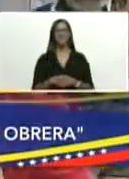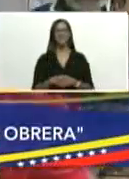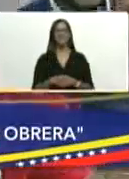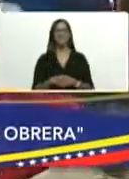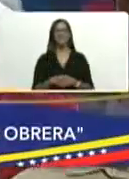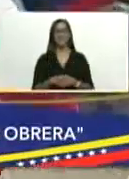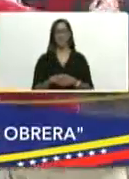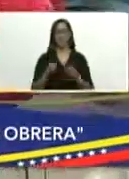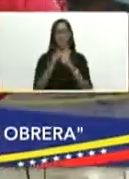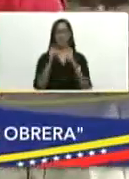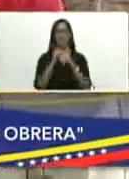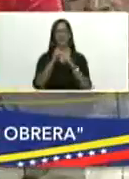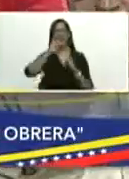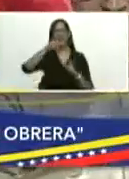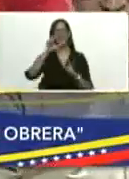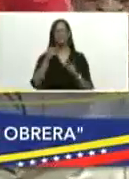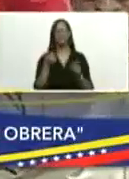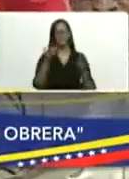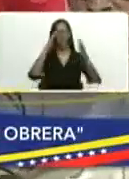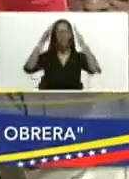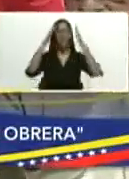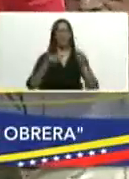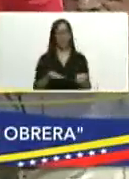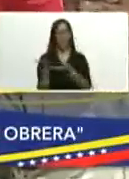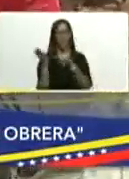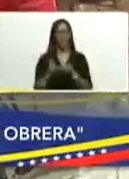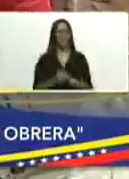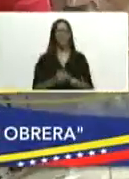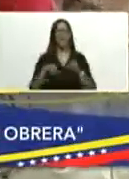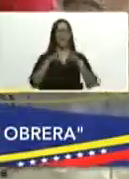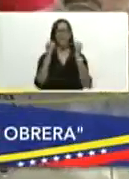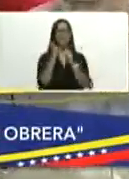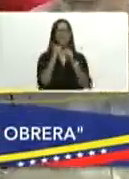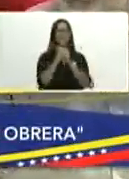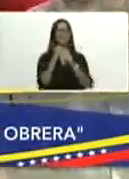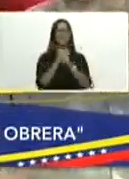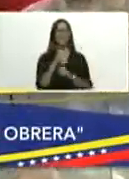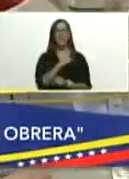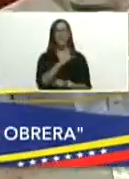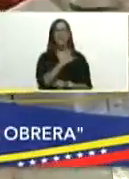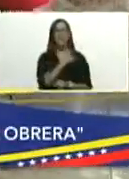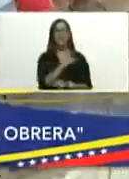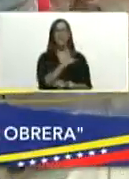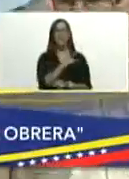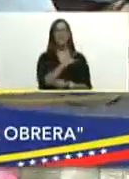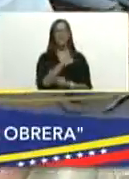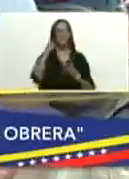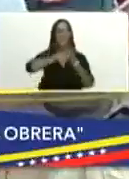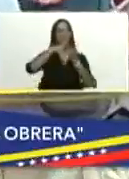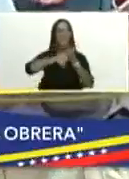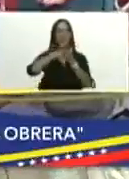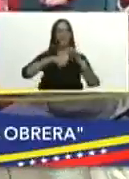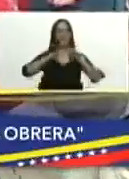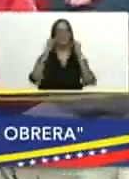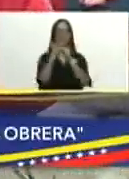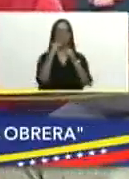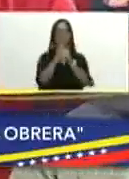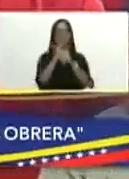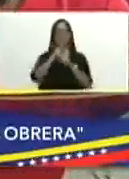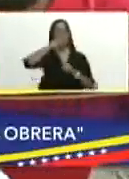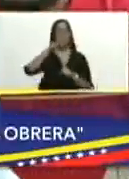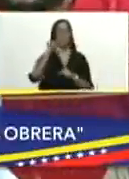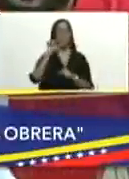vamos a ver la palabra Jesús vale Jesús dale un saludo pues a la clase Obrera a la universidad la lucha de la clase Obrera Jesús